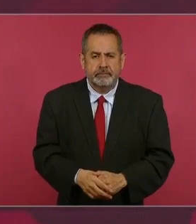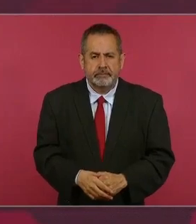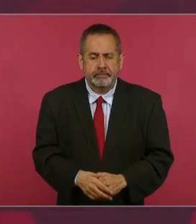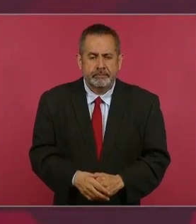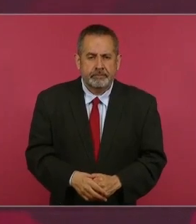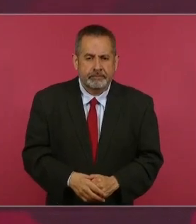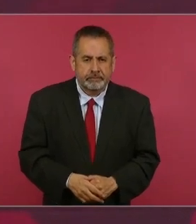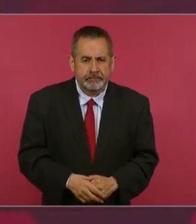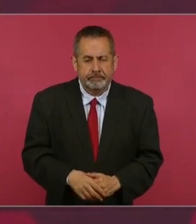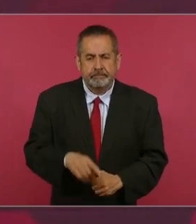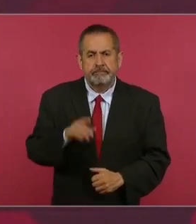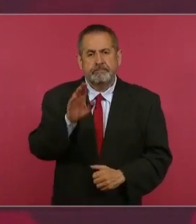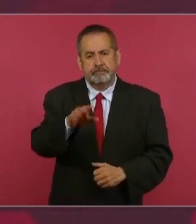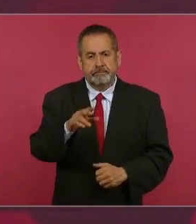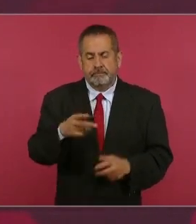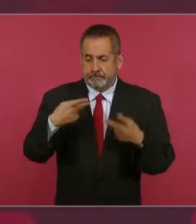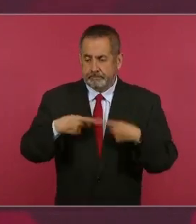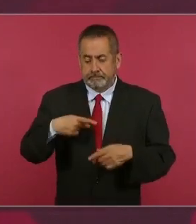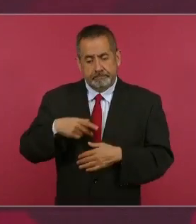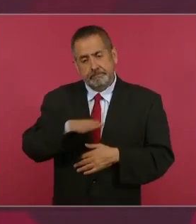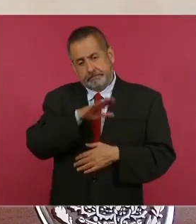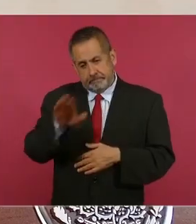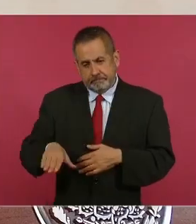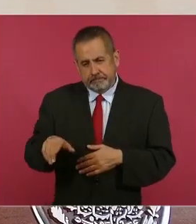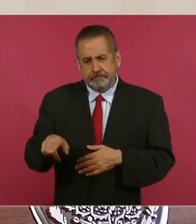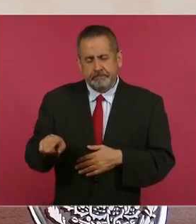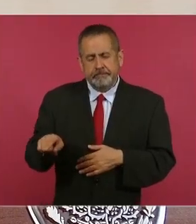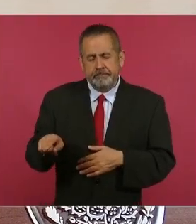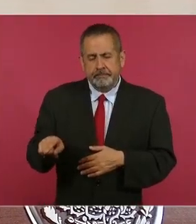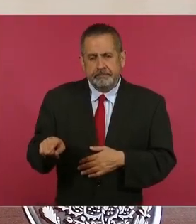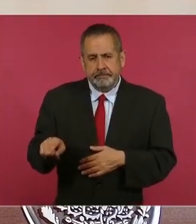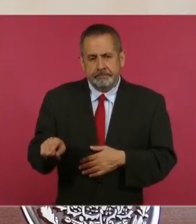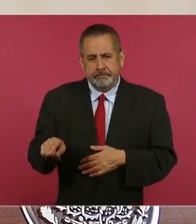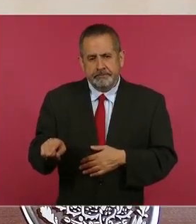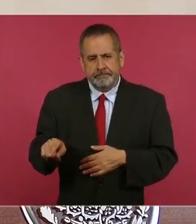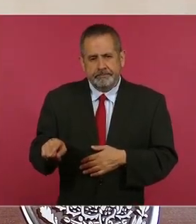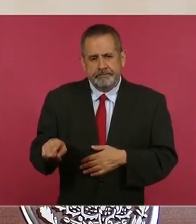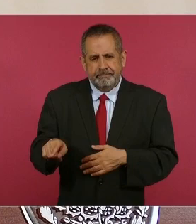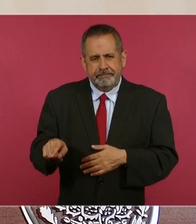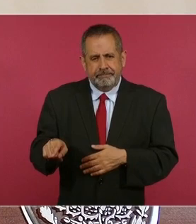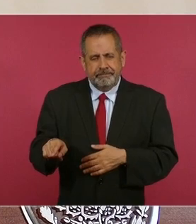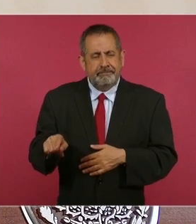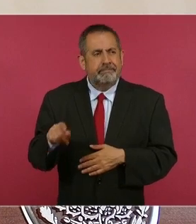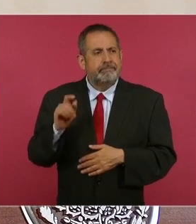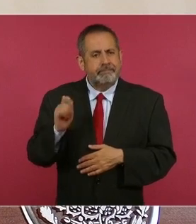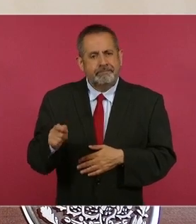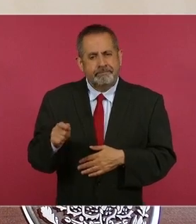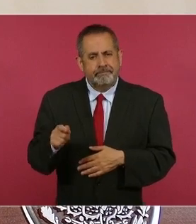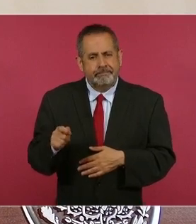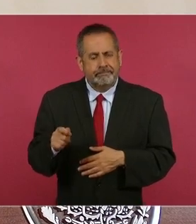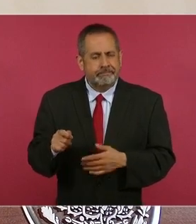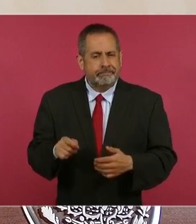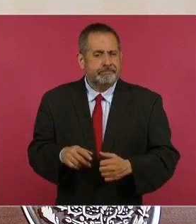número de personas que pierden la vida, pues no debe ser